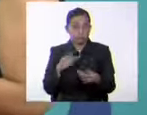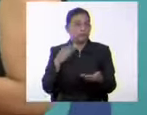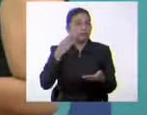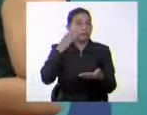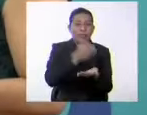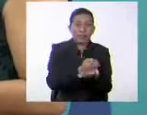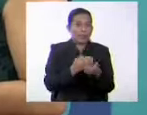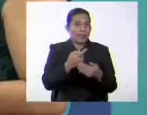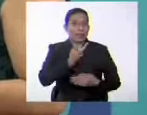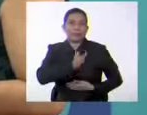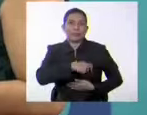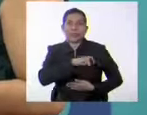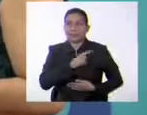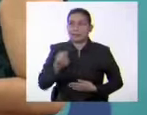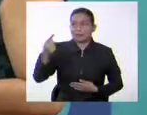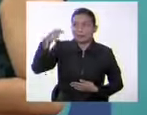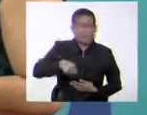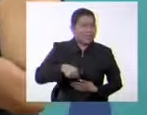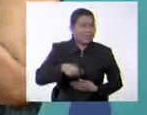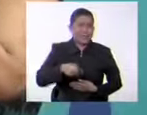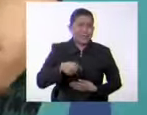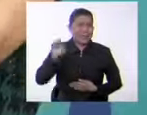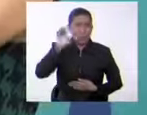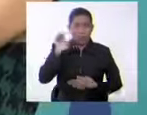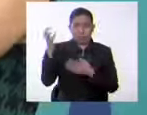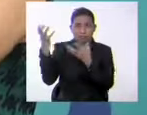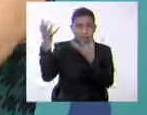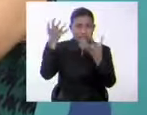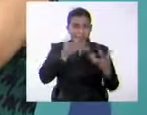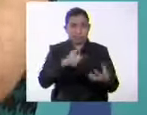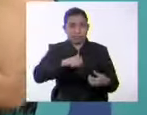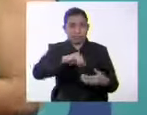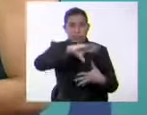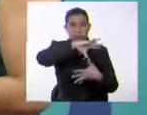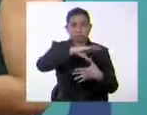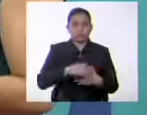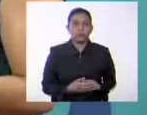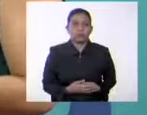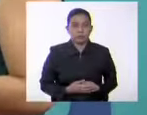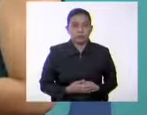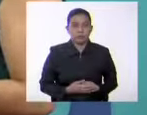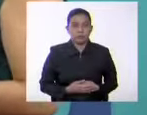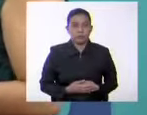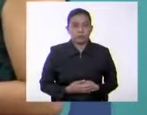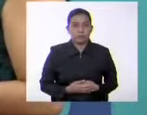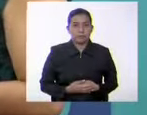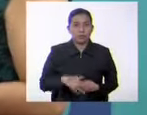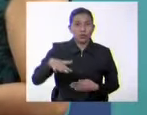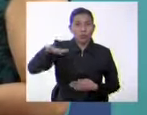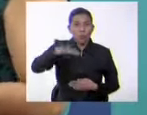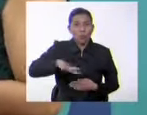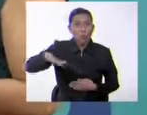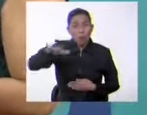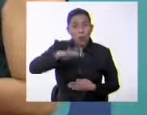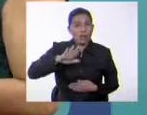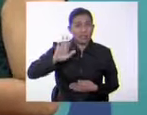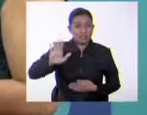españoles. Hubo emigraciones, es decir, salieron huyendo de diferentes lugares, de